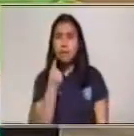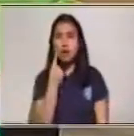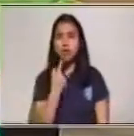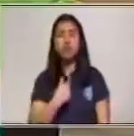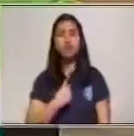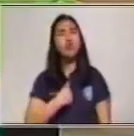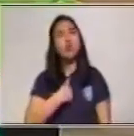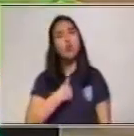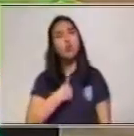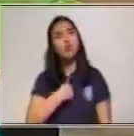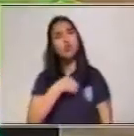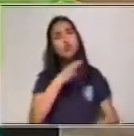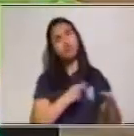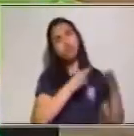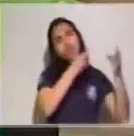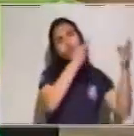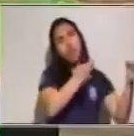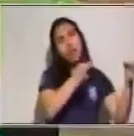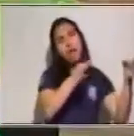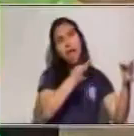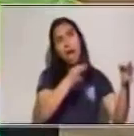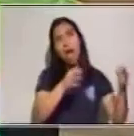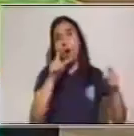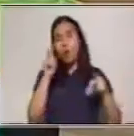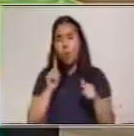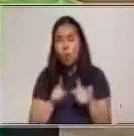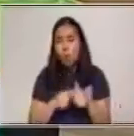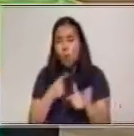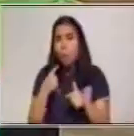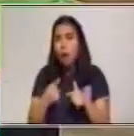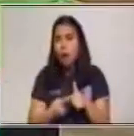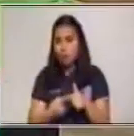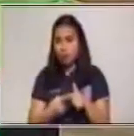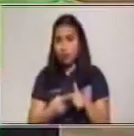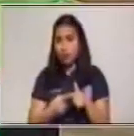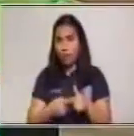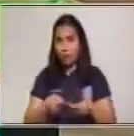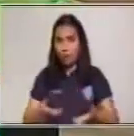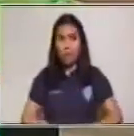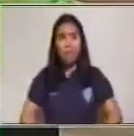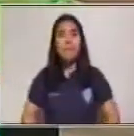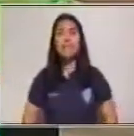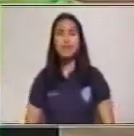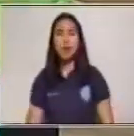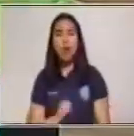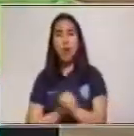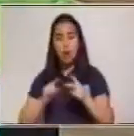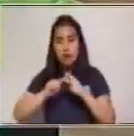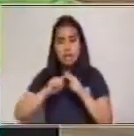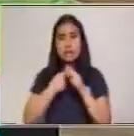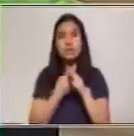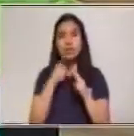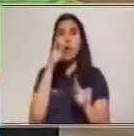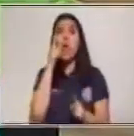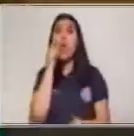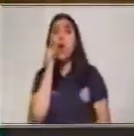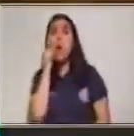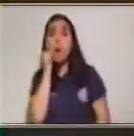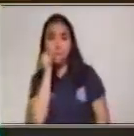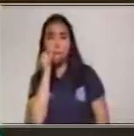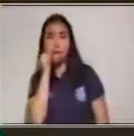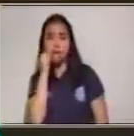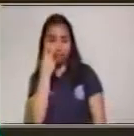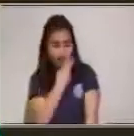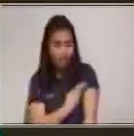ahí va un suceso, ¿sí? Luego, la aparición de la escritura en la